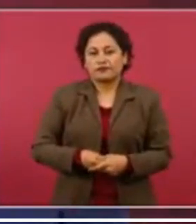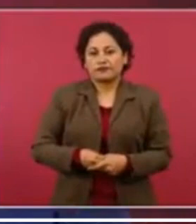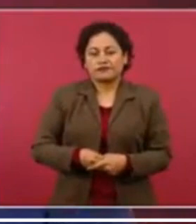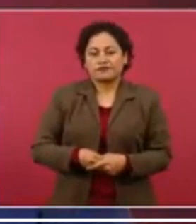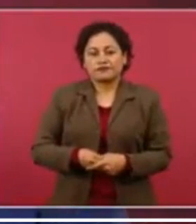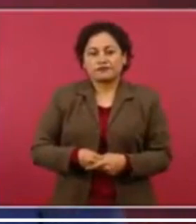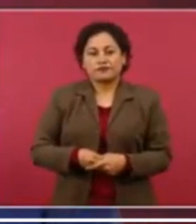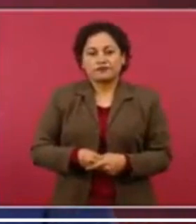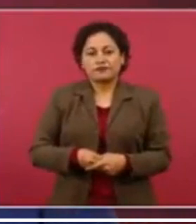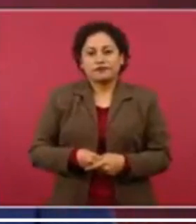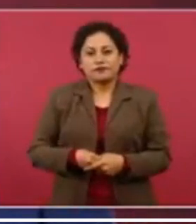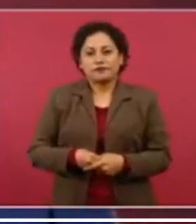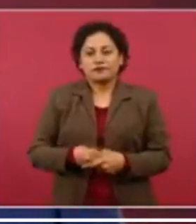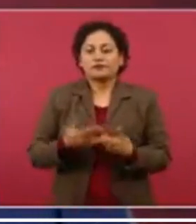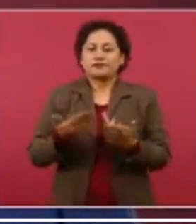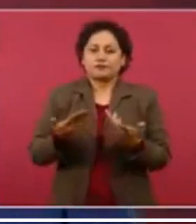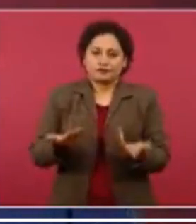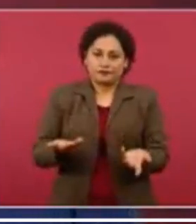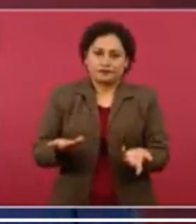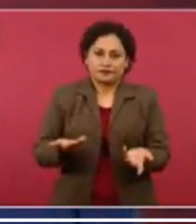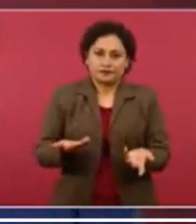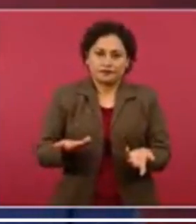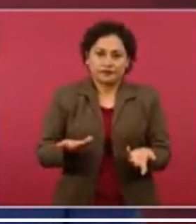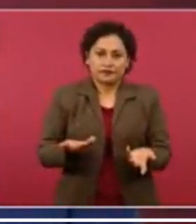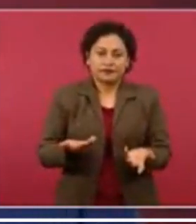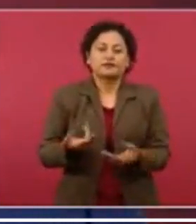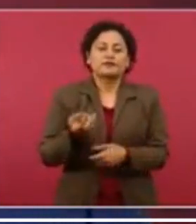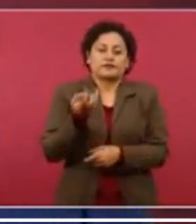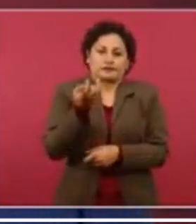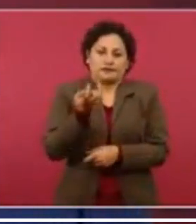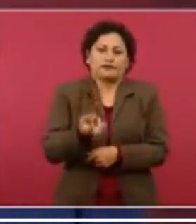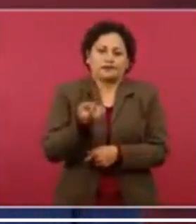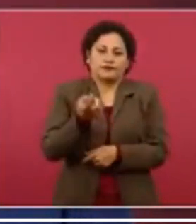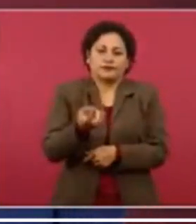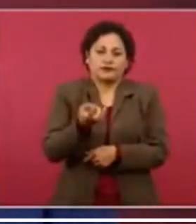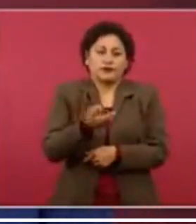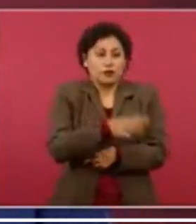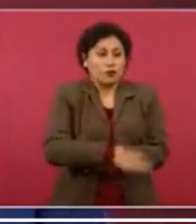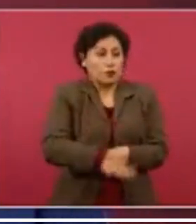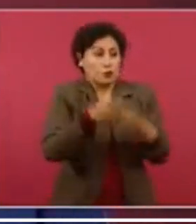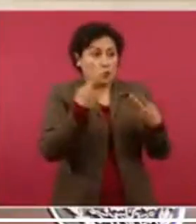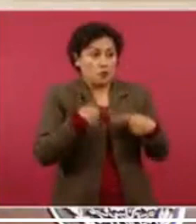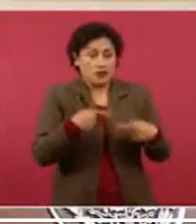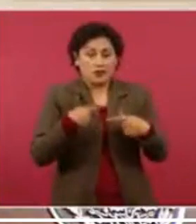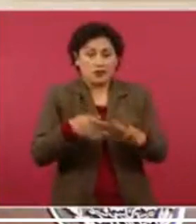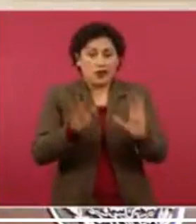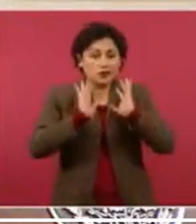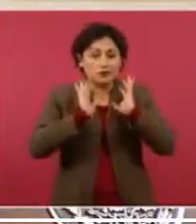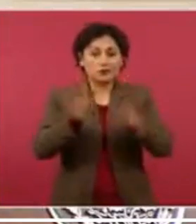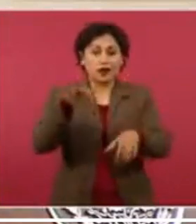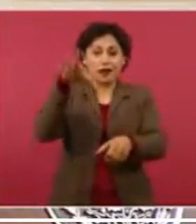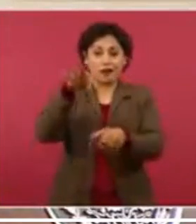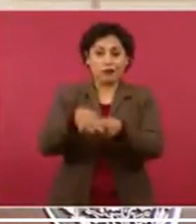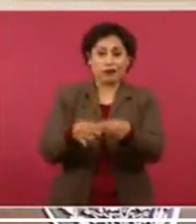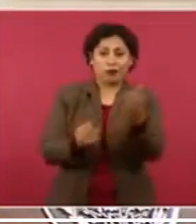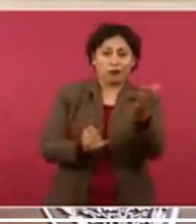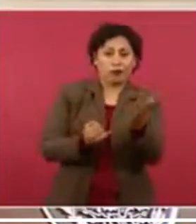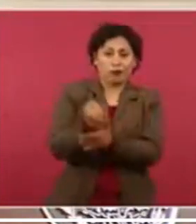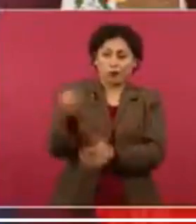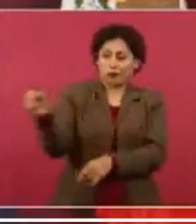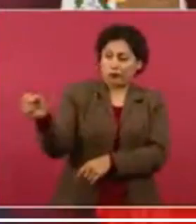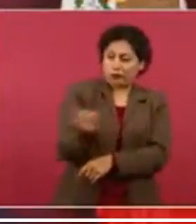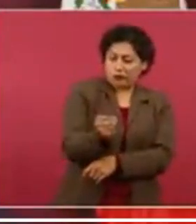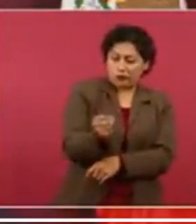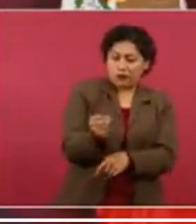Entonces, se burla la voluntad de los ciudadanos. ¿Cómo es posible, si hay una